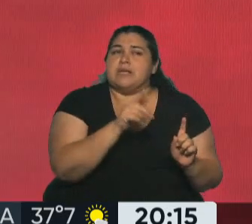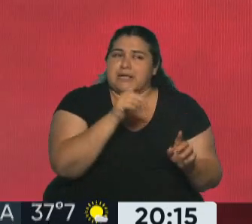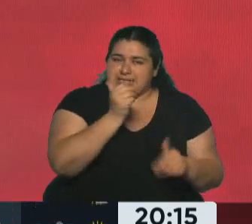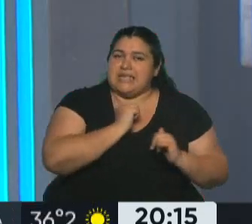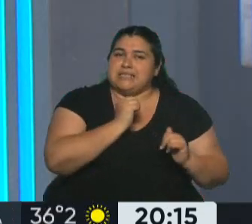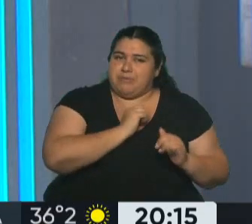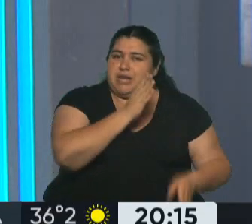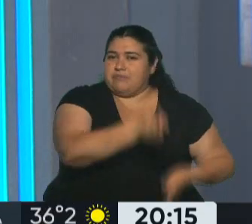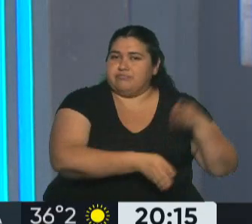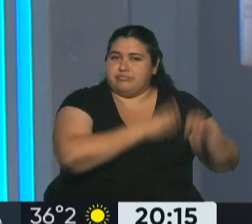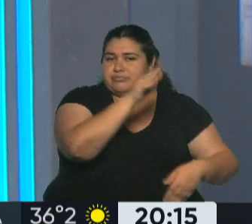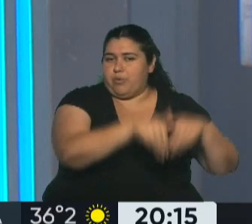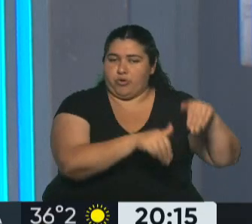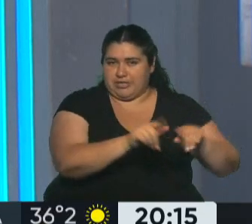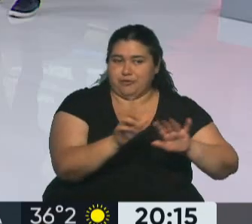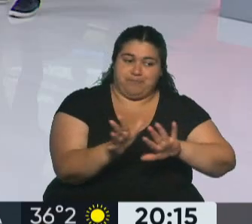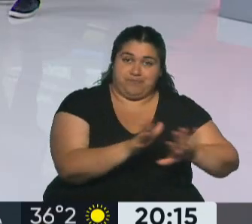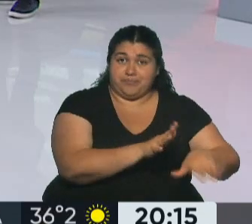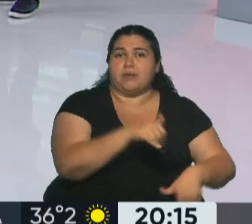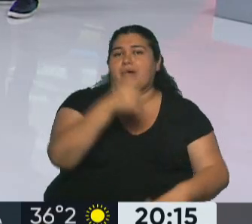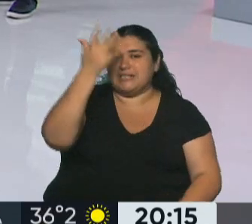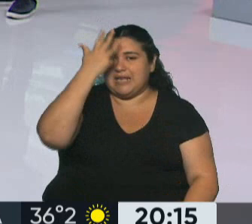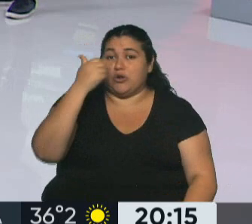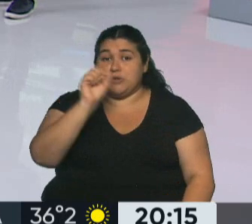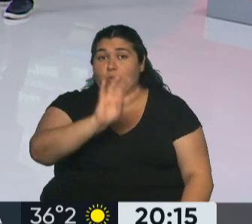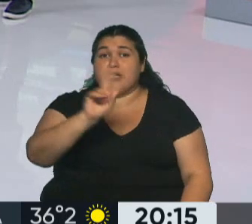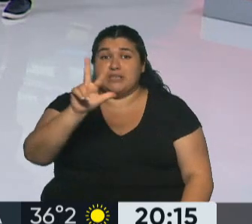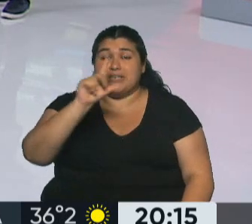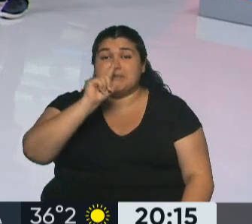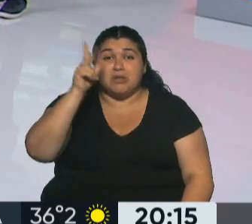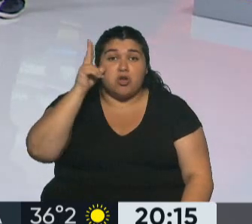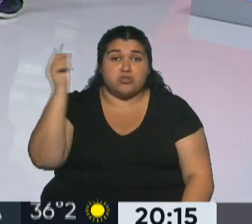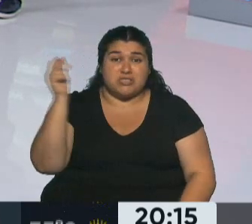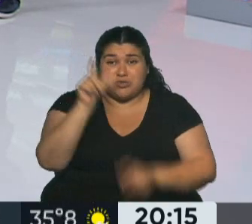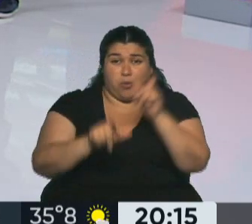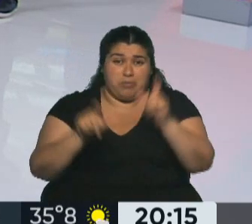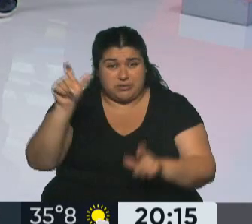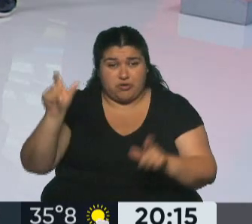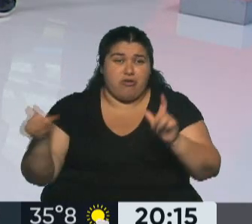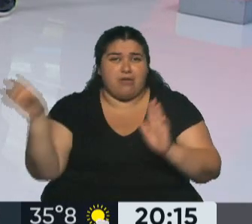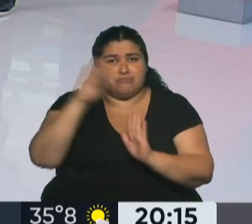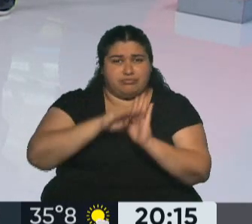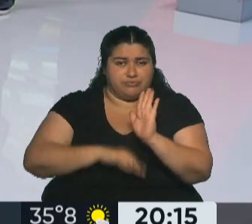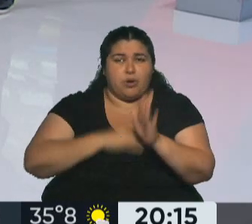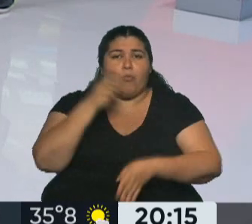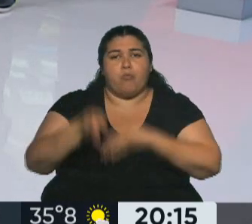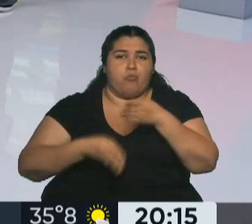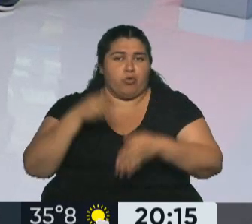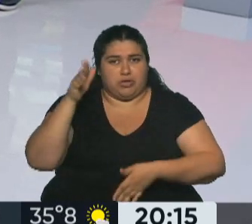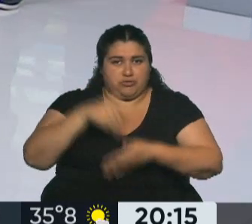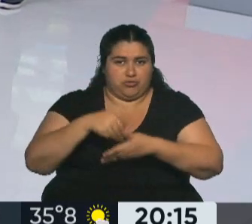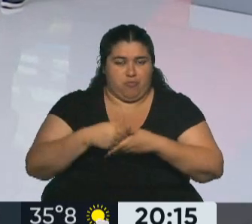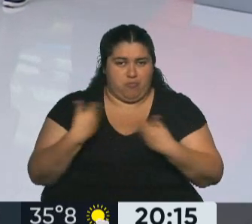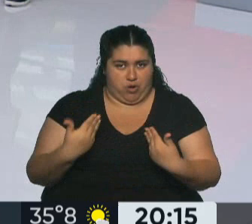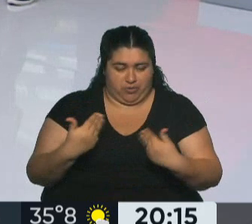votantes exactamente San Lorenzo de almagro Mira 43,86 7 los votantes habilitados con